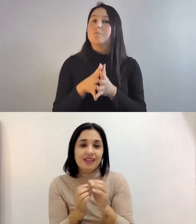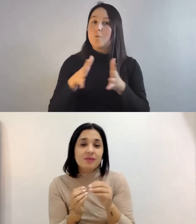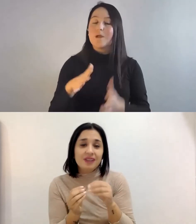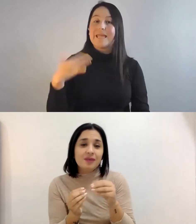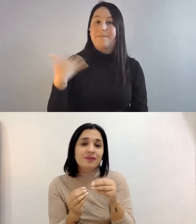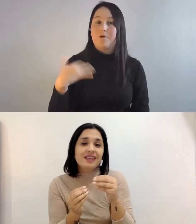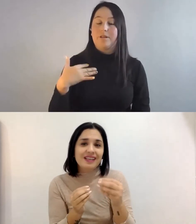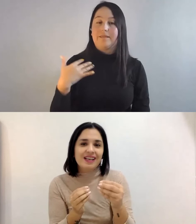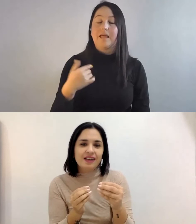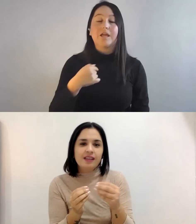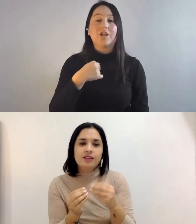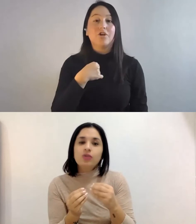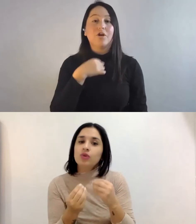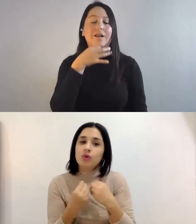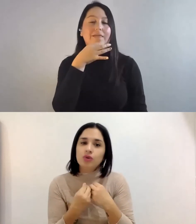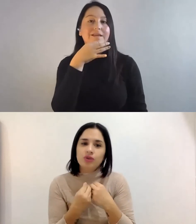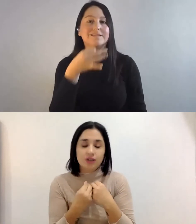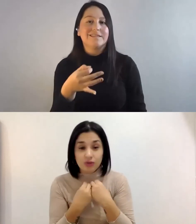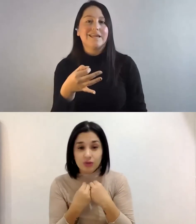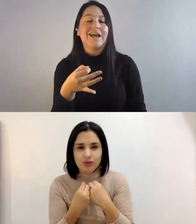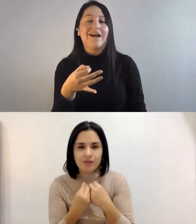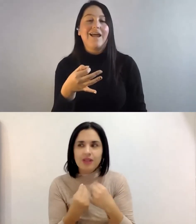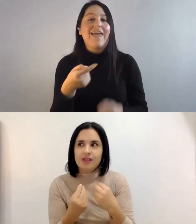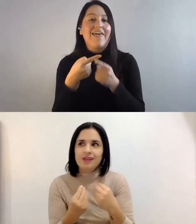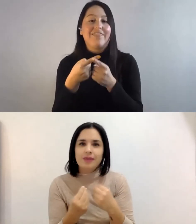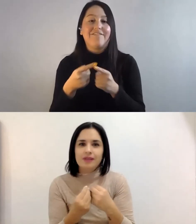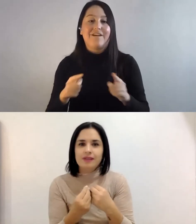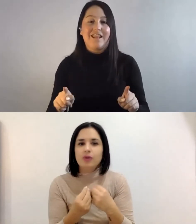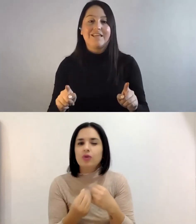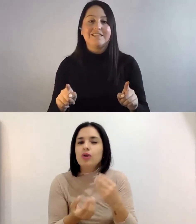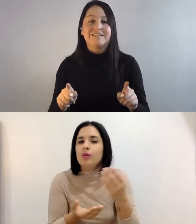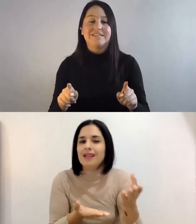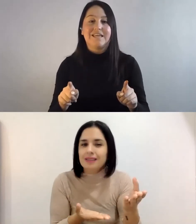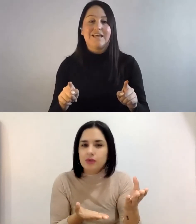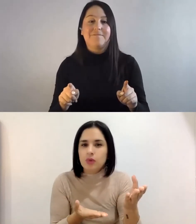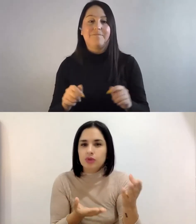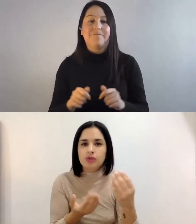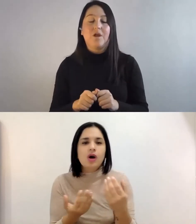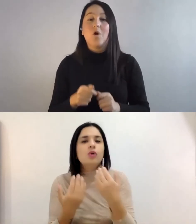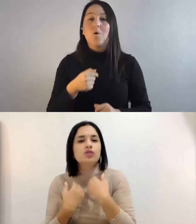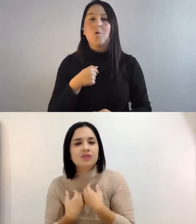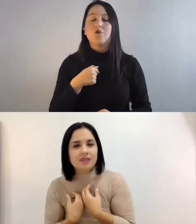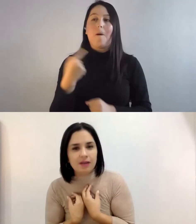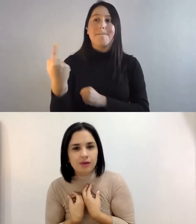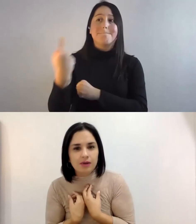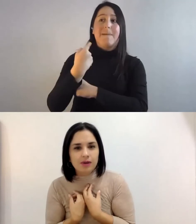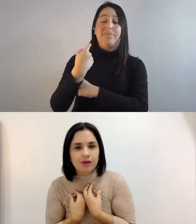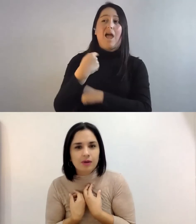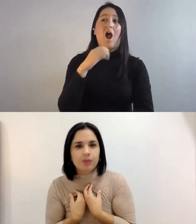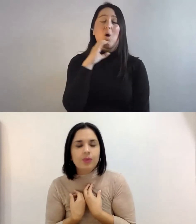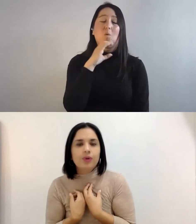decía, créanme que después van a quedar, es distinto cuando uno, y a nosotros nos tocó también, y esa es la experiencia, cuando uno lo mandan a hacer un curso, a cuando yo me